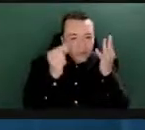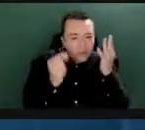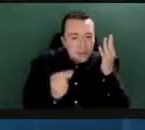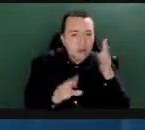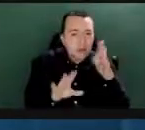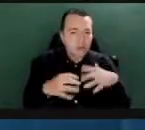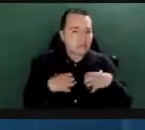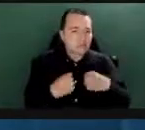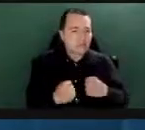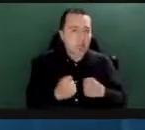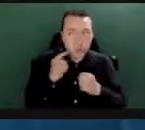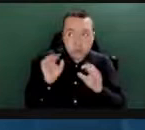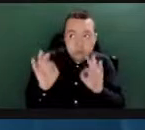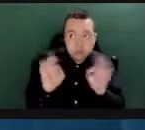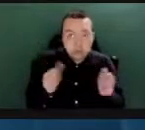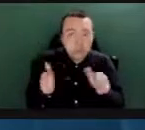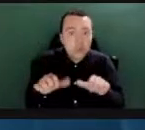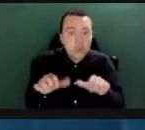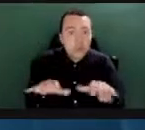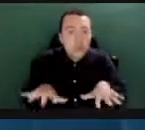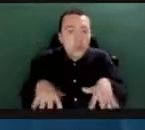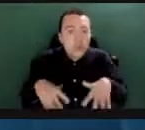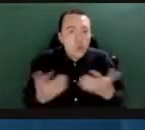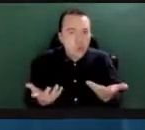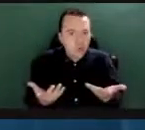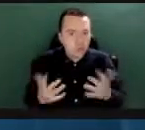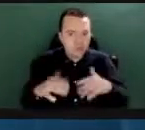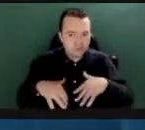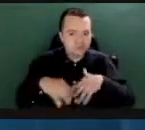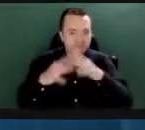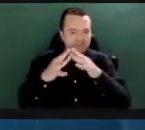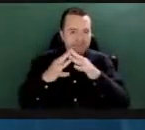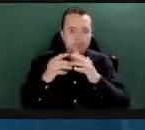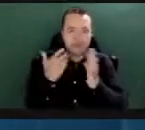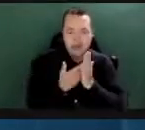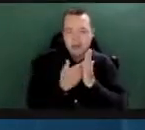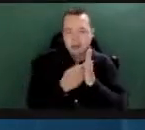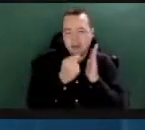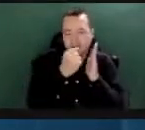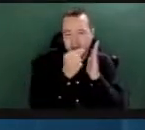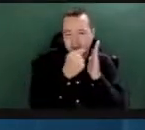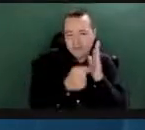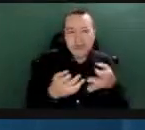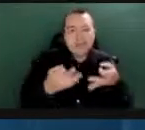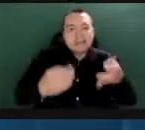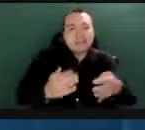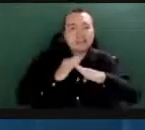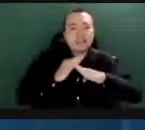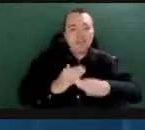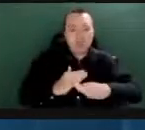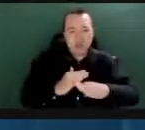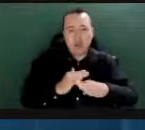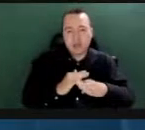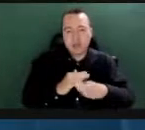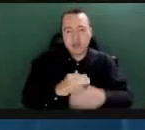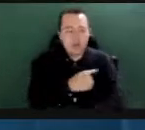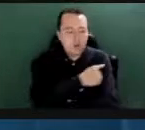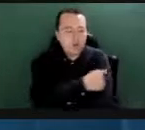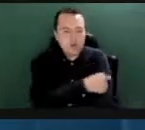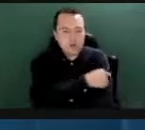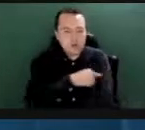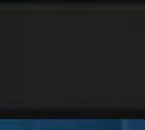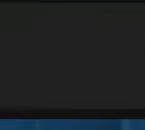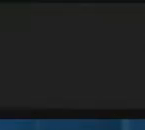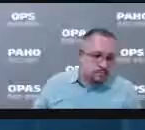salud en el índice de seguridad hospitalaria. Esto está enmarcado dentro de la iniciativa Hospital Seguro